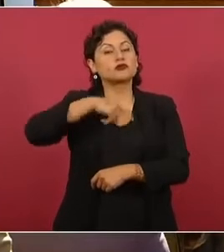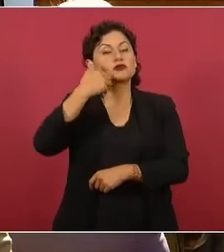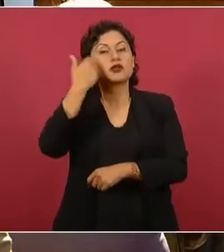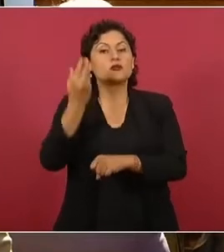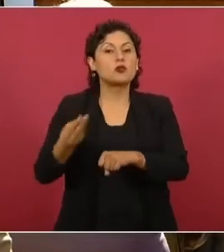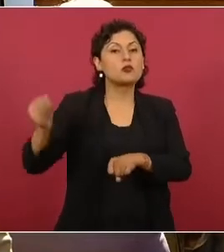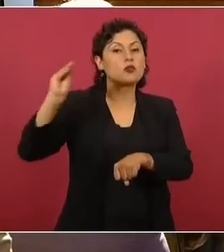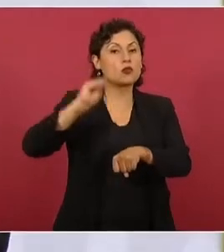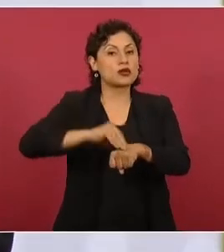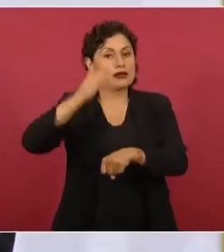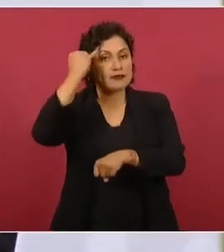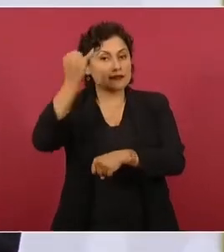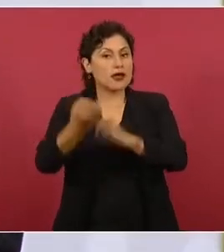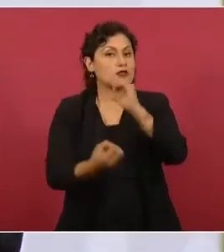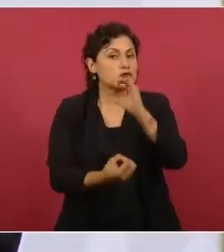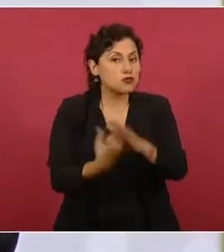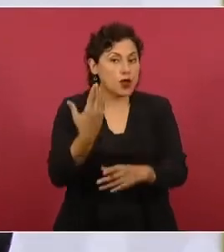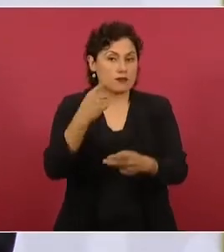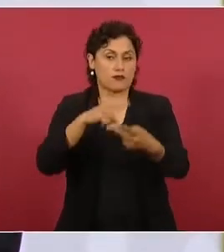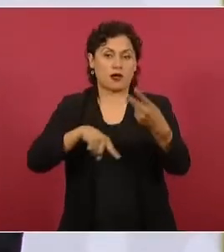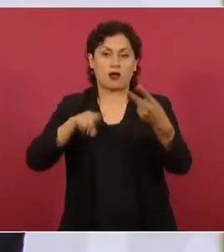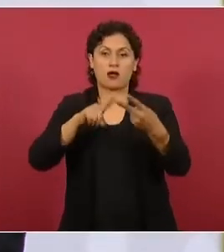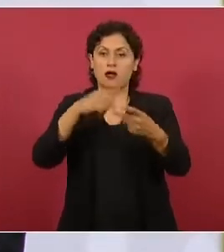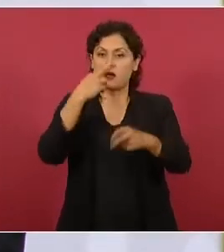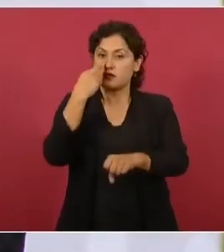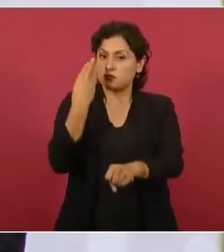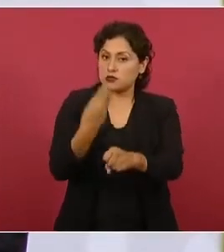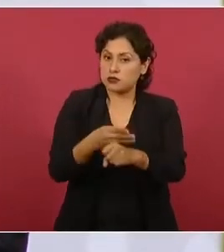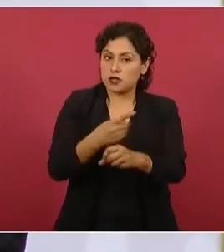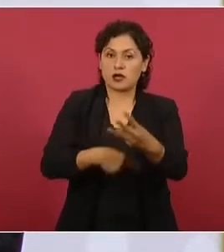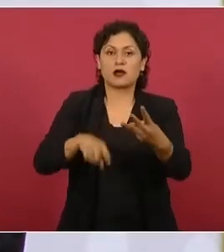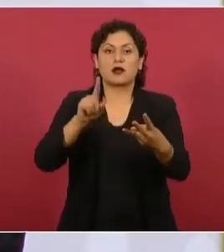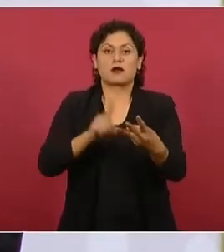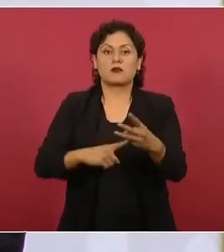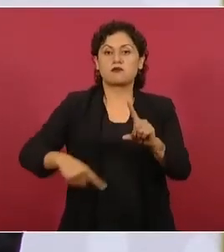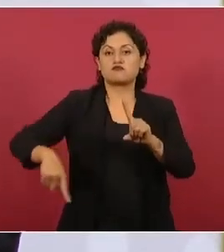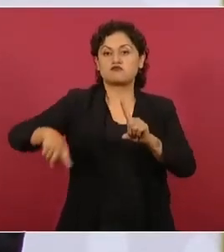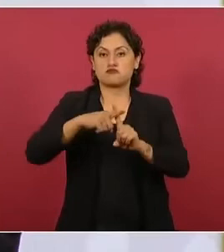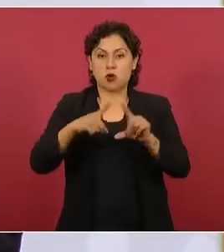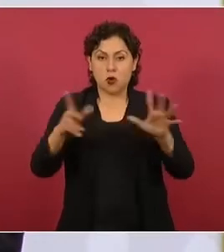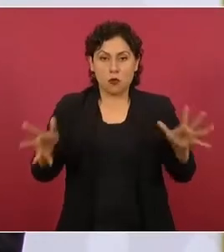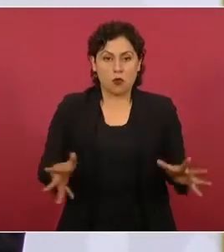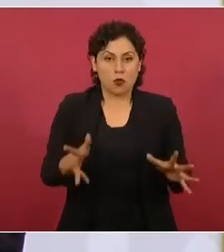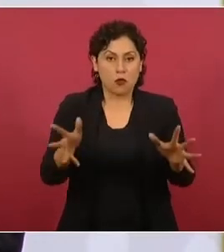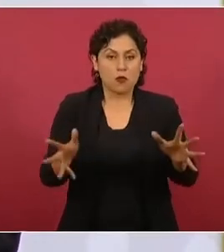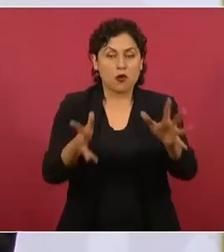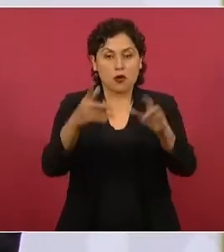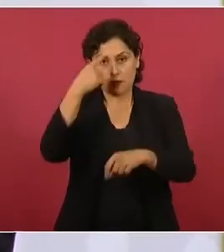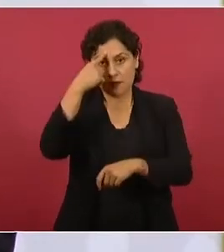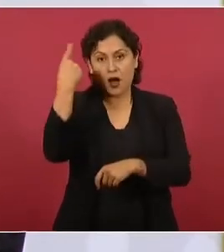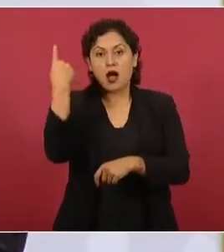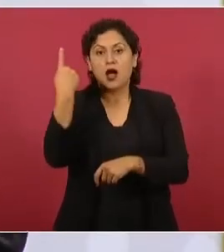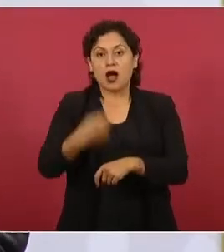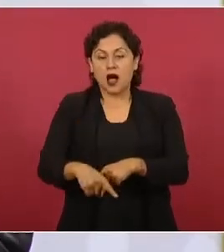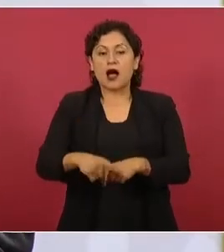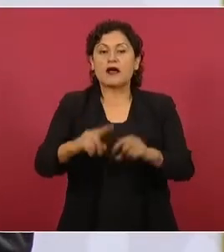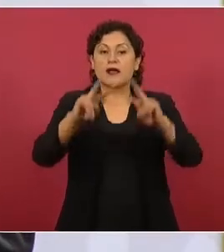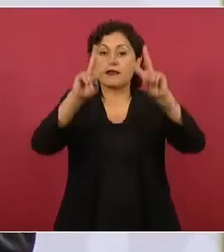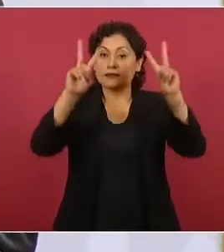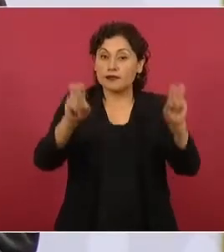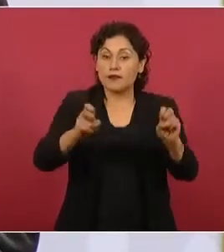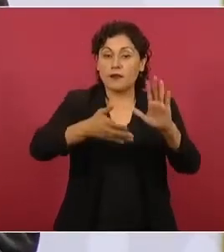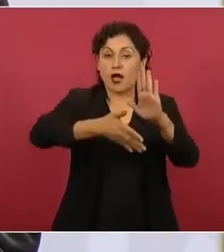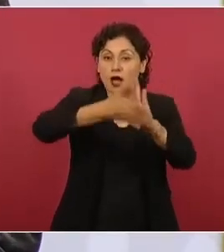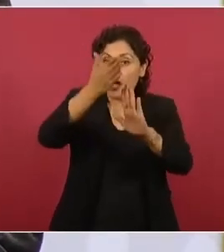innovadoras, responsables, proactivas. Se trata de hacer valer su enorme peso en el mercado inmobiliario